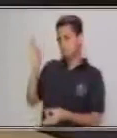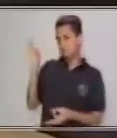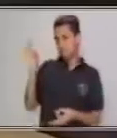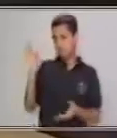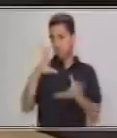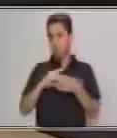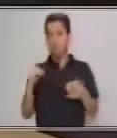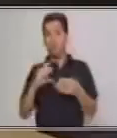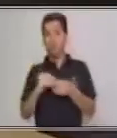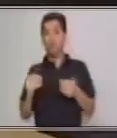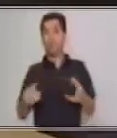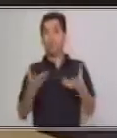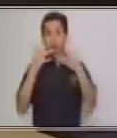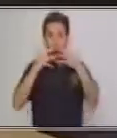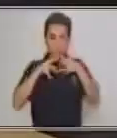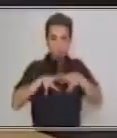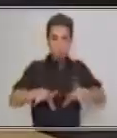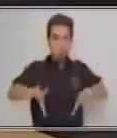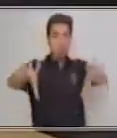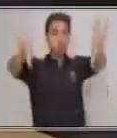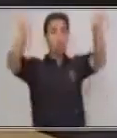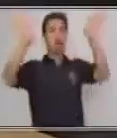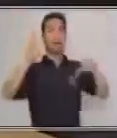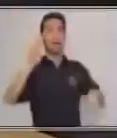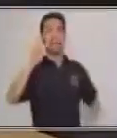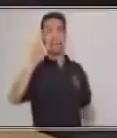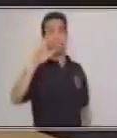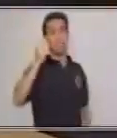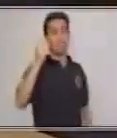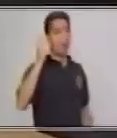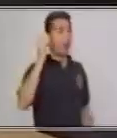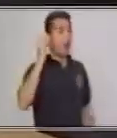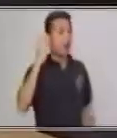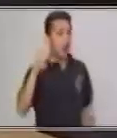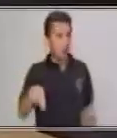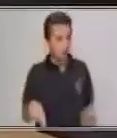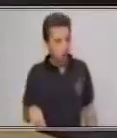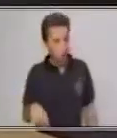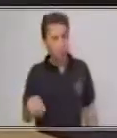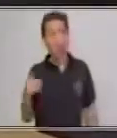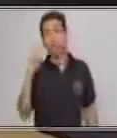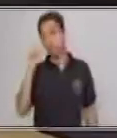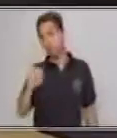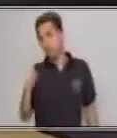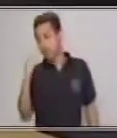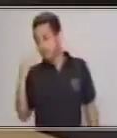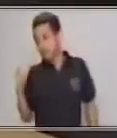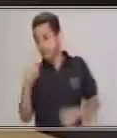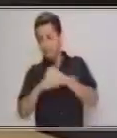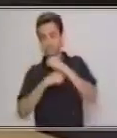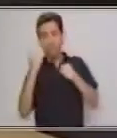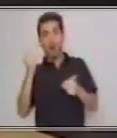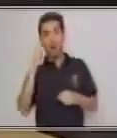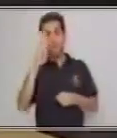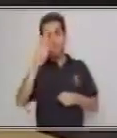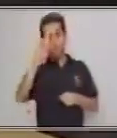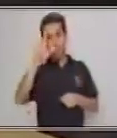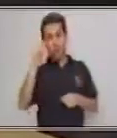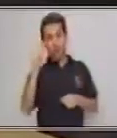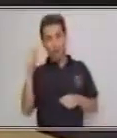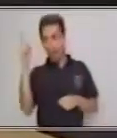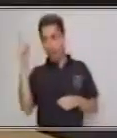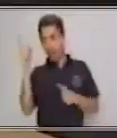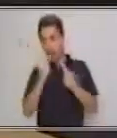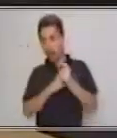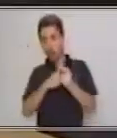sobre dragones, sobre princesas, o podemos encontrar fábulas sobre los sapos, sobre ranas y todo ello.